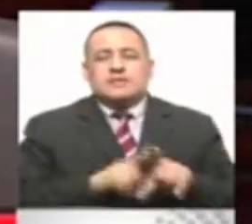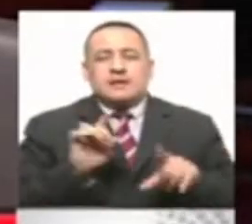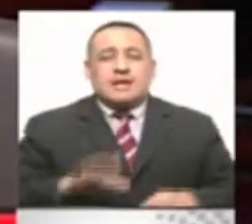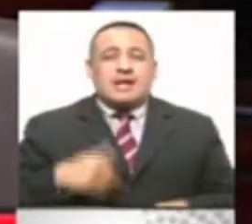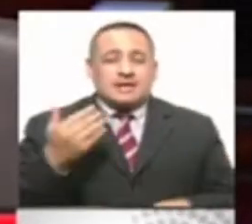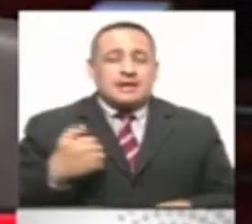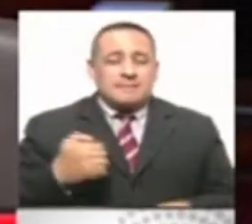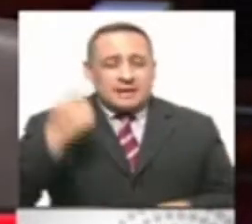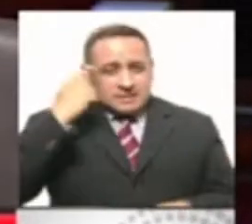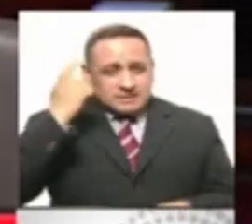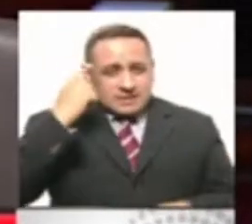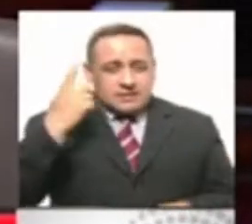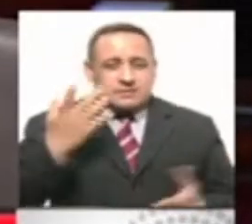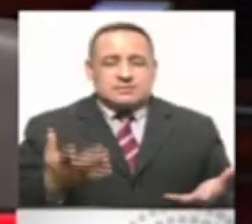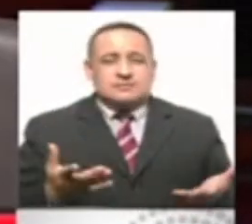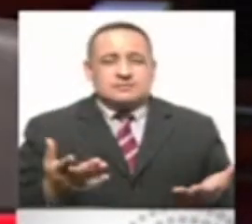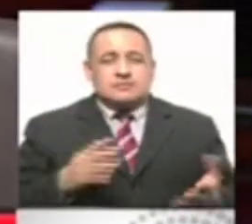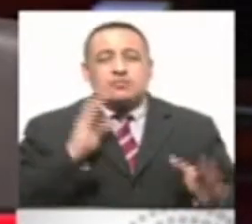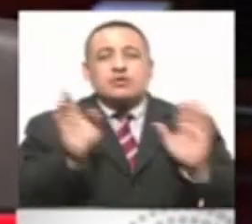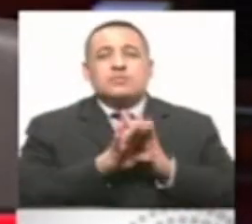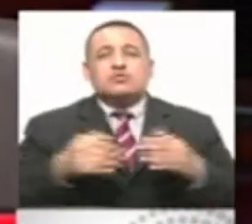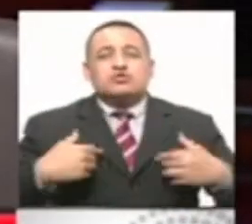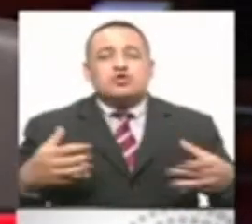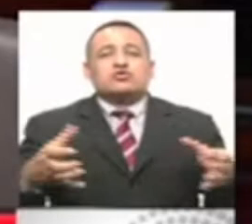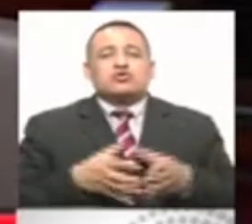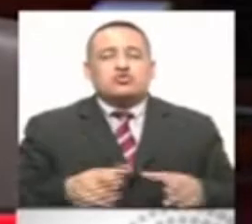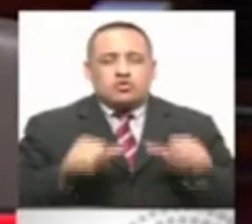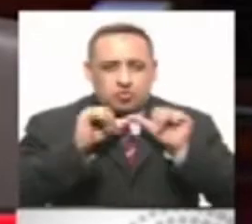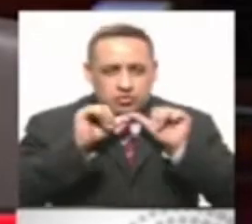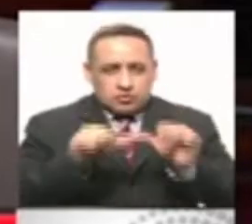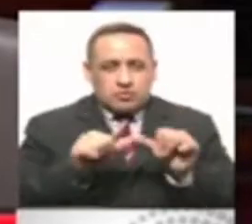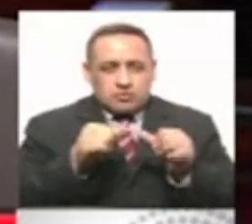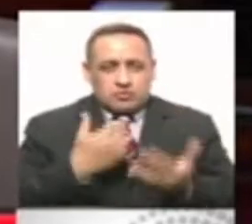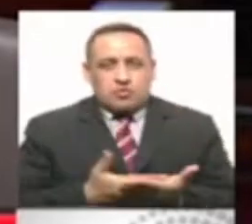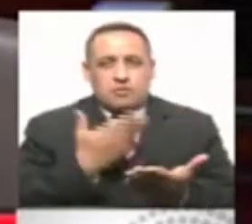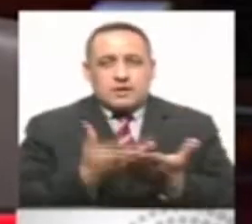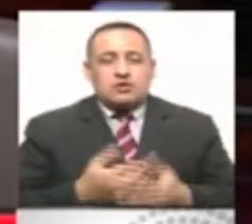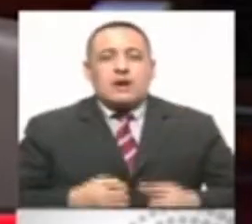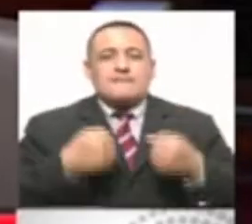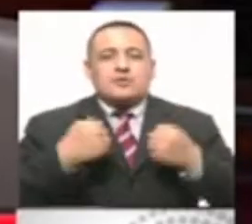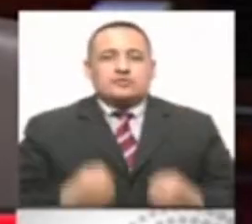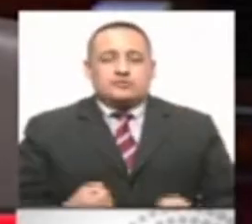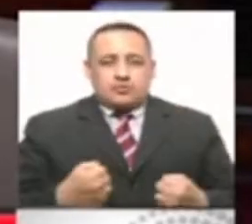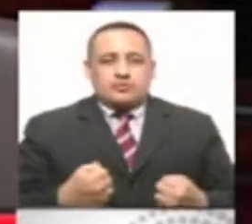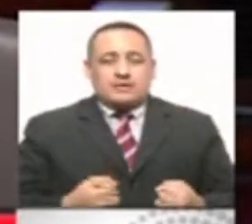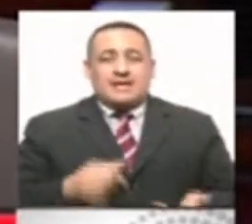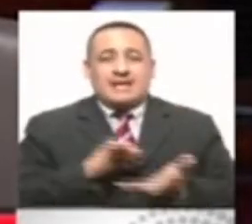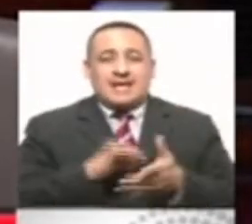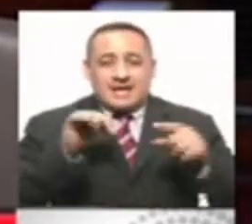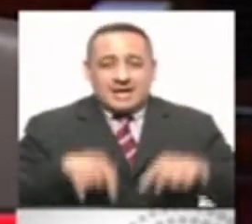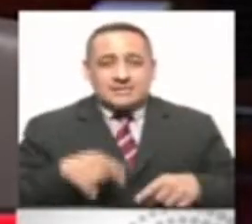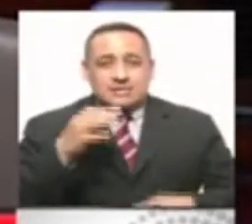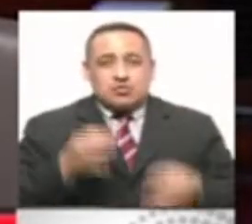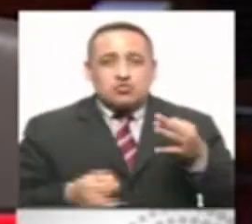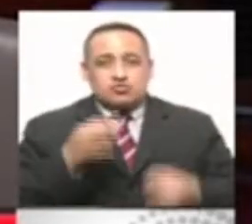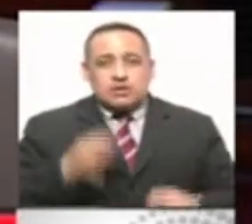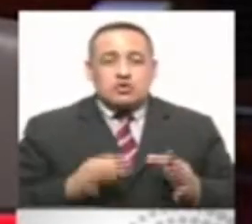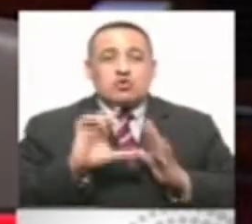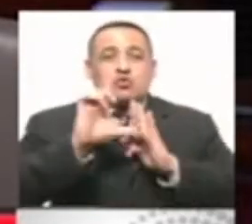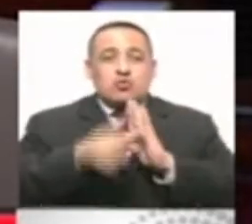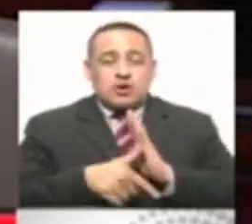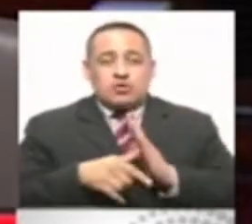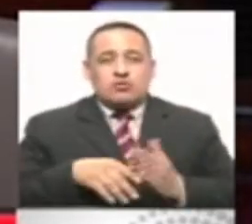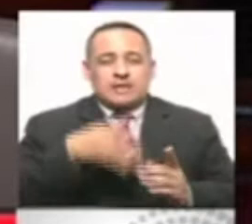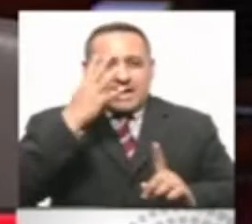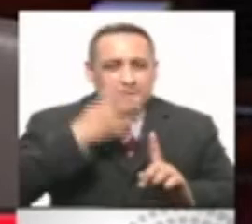tener en consideración lo siguiente: si nosotros seguimos sosteniendo la posición de que ese juzgado, luego de